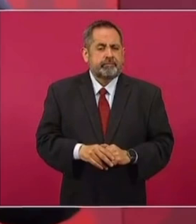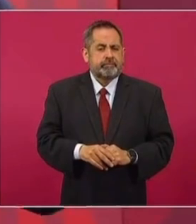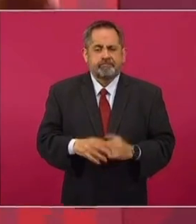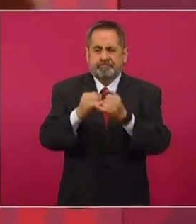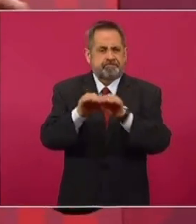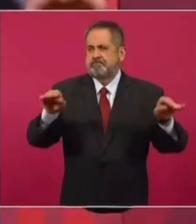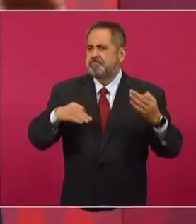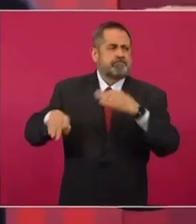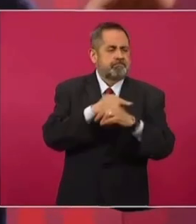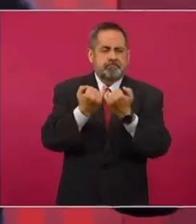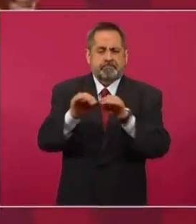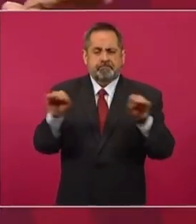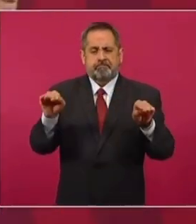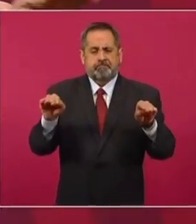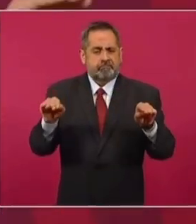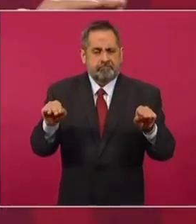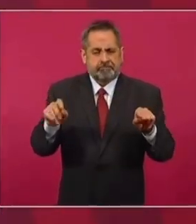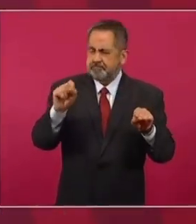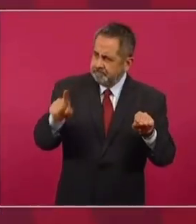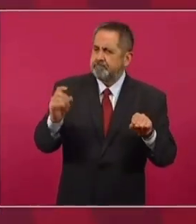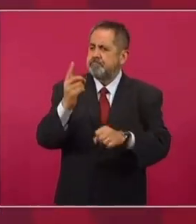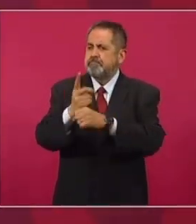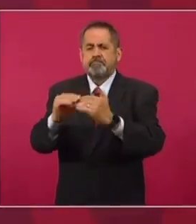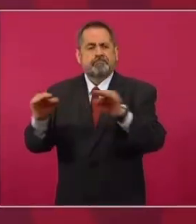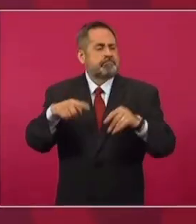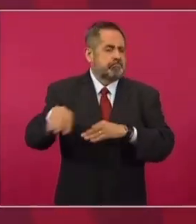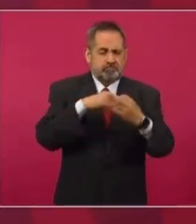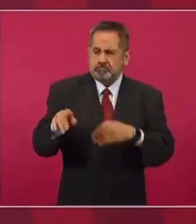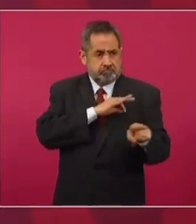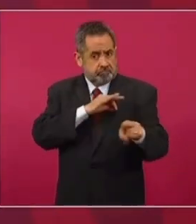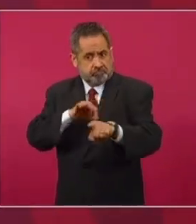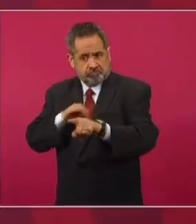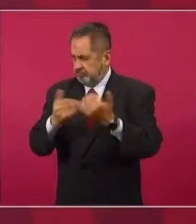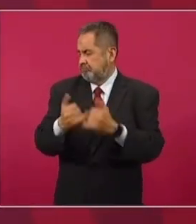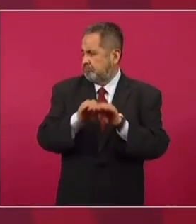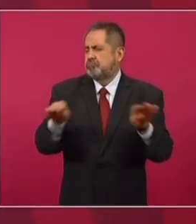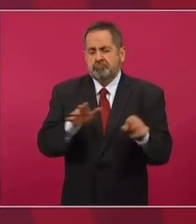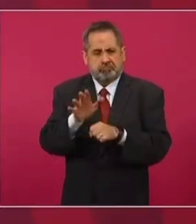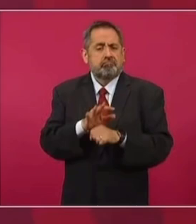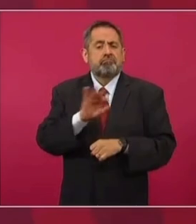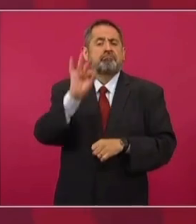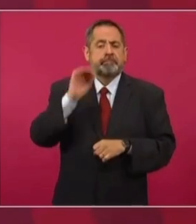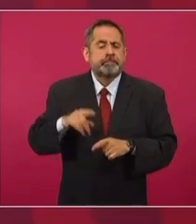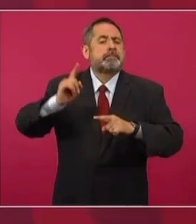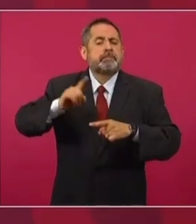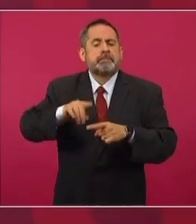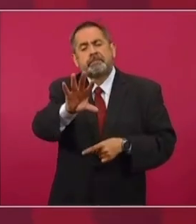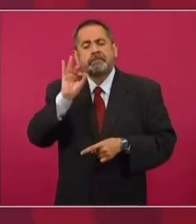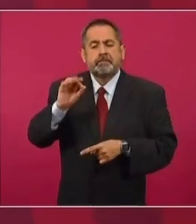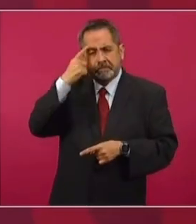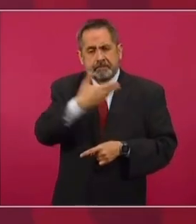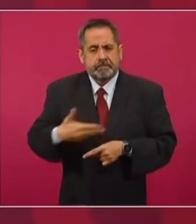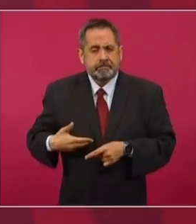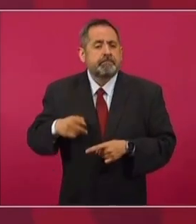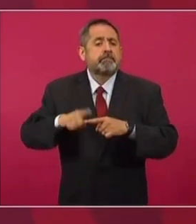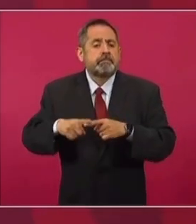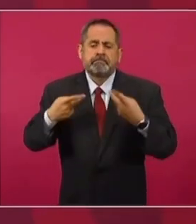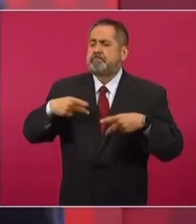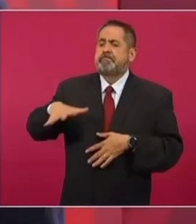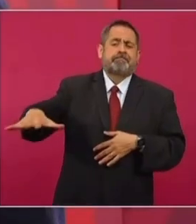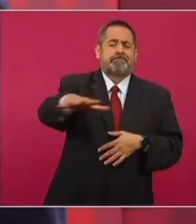Yo digo ya que todos tengan las mismas posibilidades. ¿Quién lo va a decidir en su momento? Pues el pueblo.